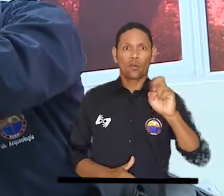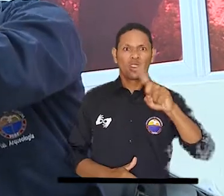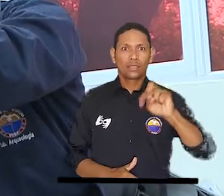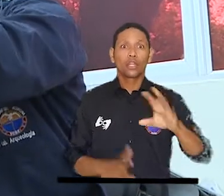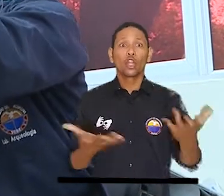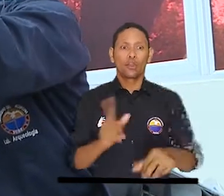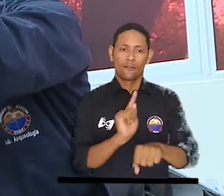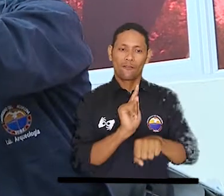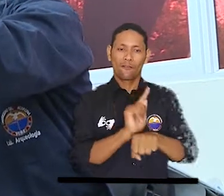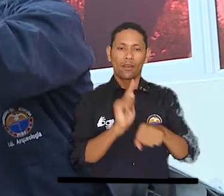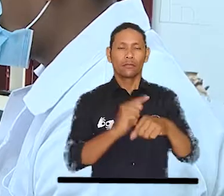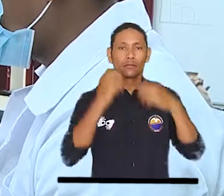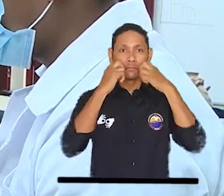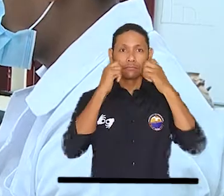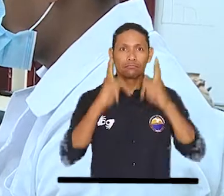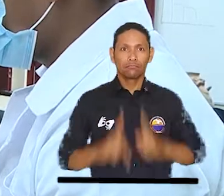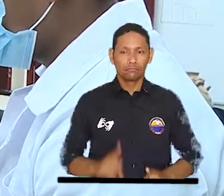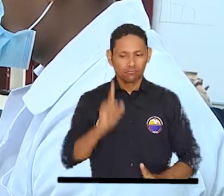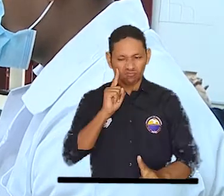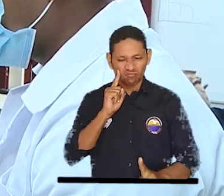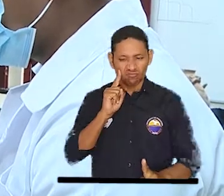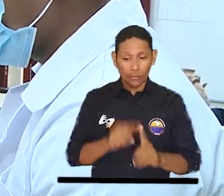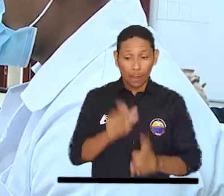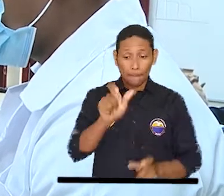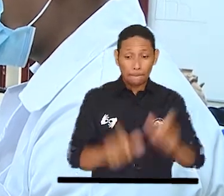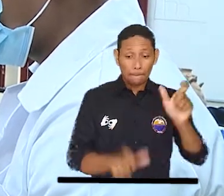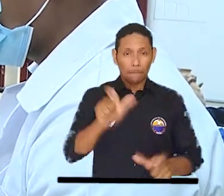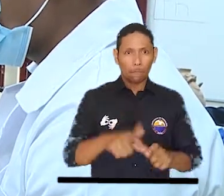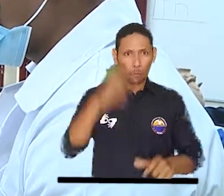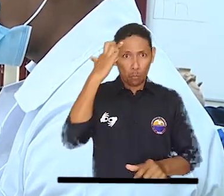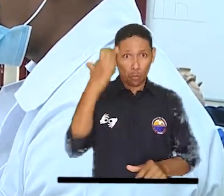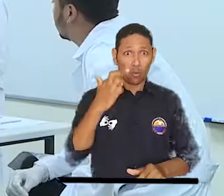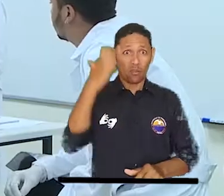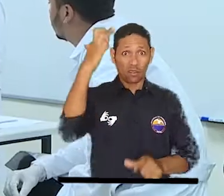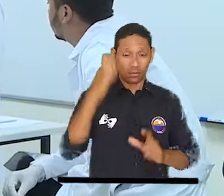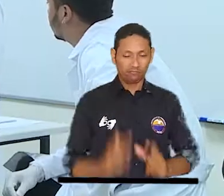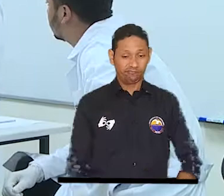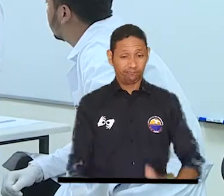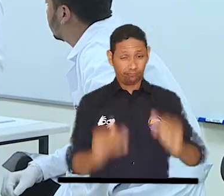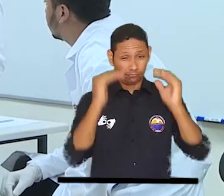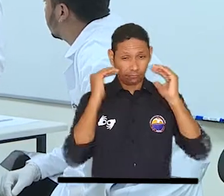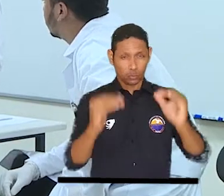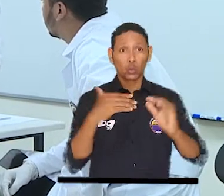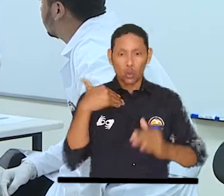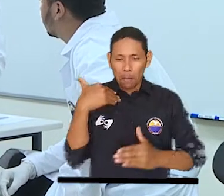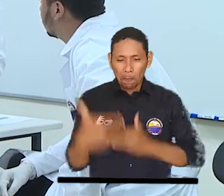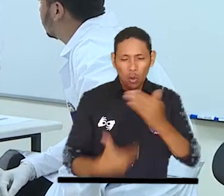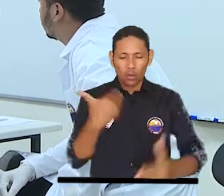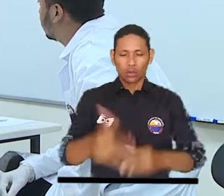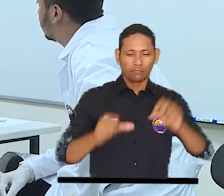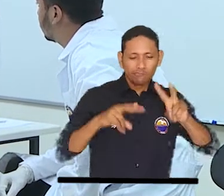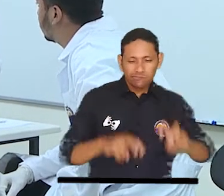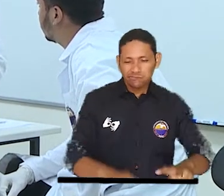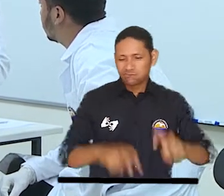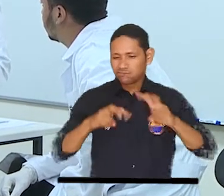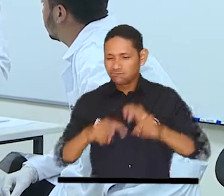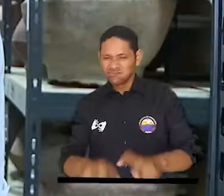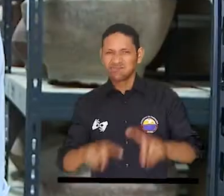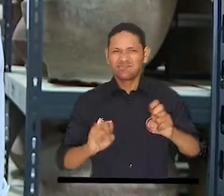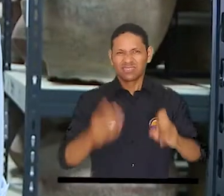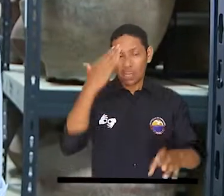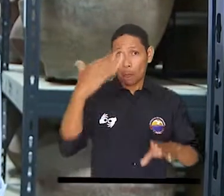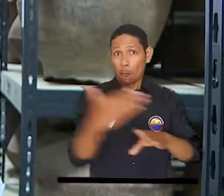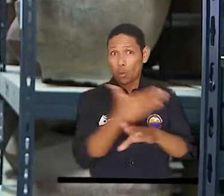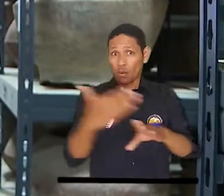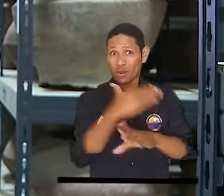Facultad de Humanidades. El objetivo es formar profesionales altamente competentes y capaces de aportar en procesos de investigación relacionados